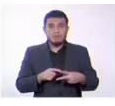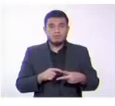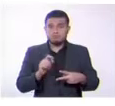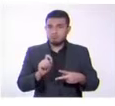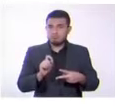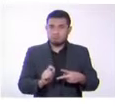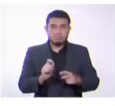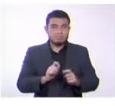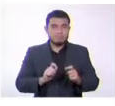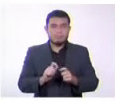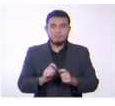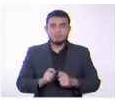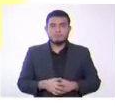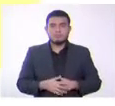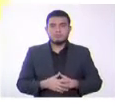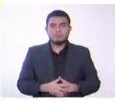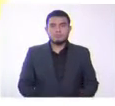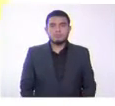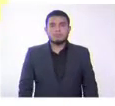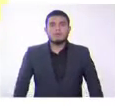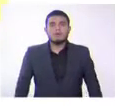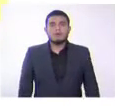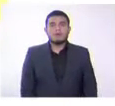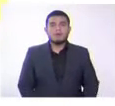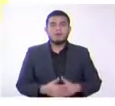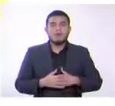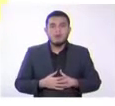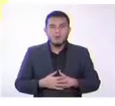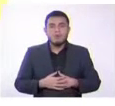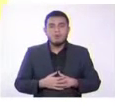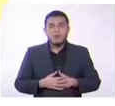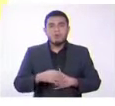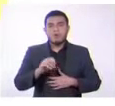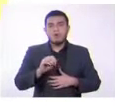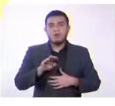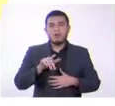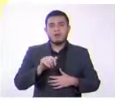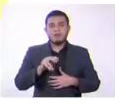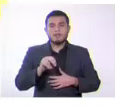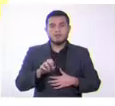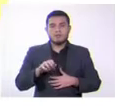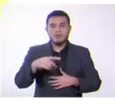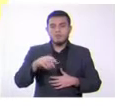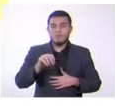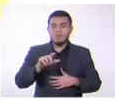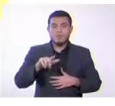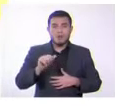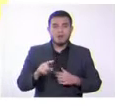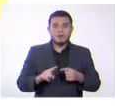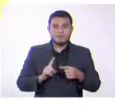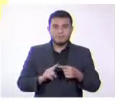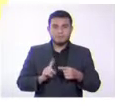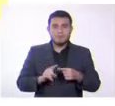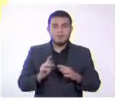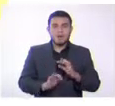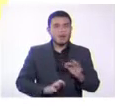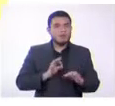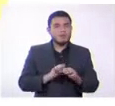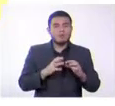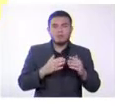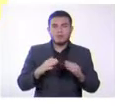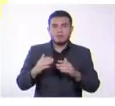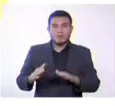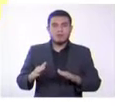características. Un enlace covalente polar está formado por átomos de